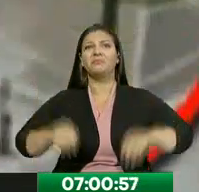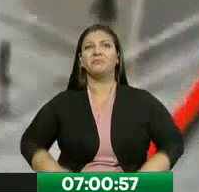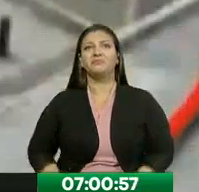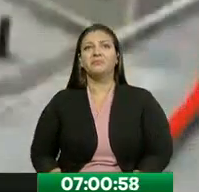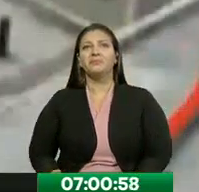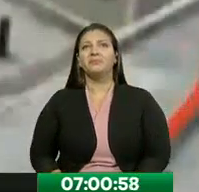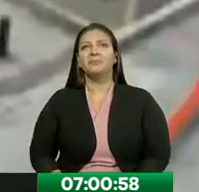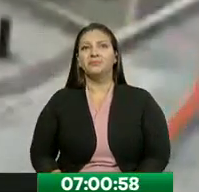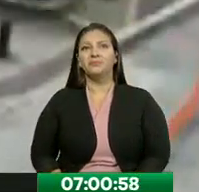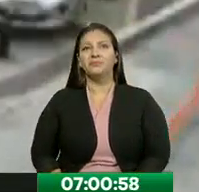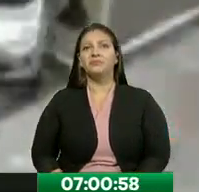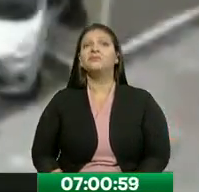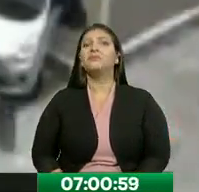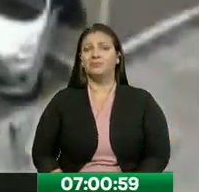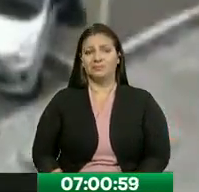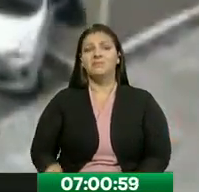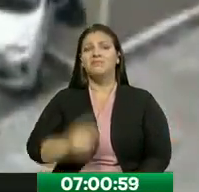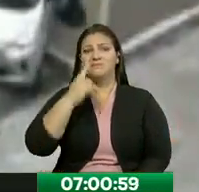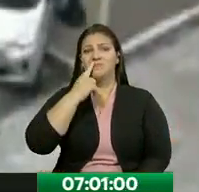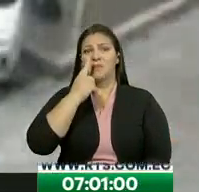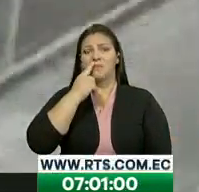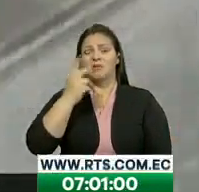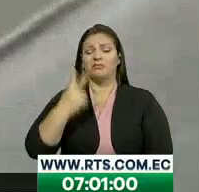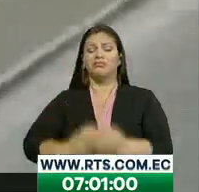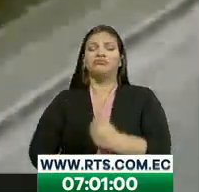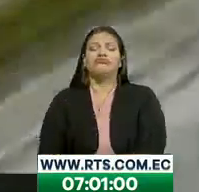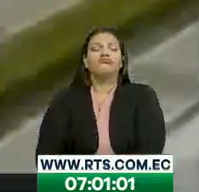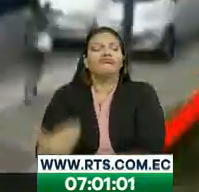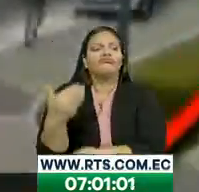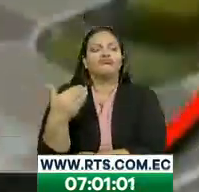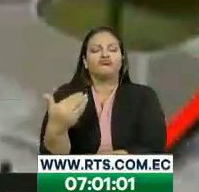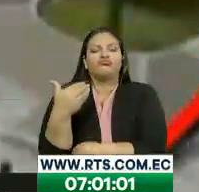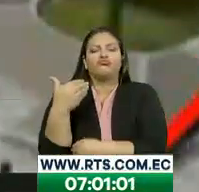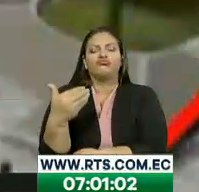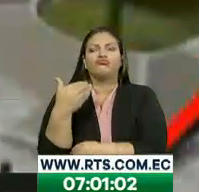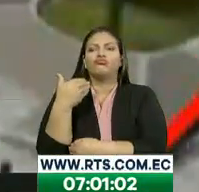el cual tenía un pequeño en sus brazos.